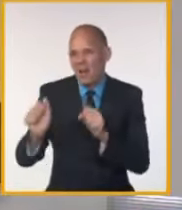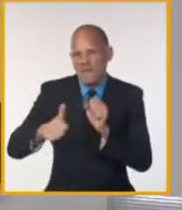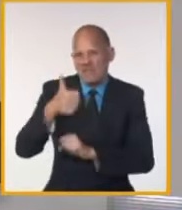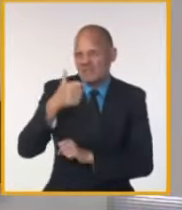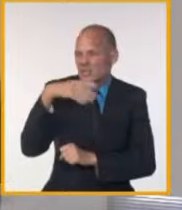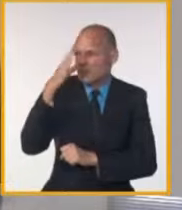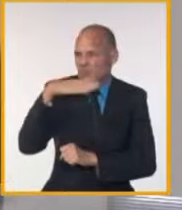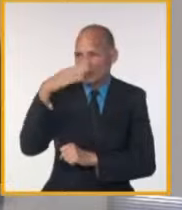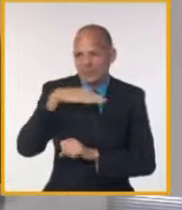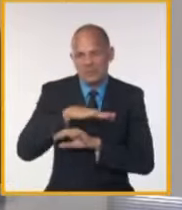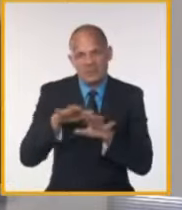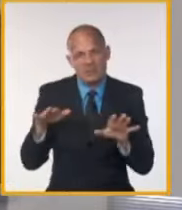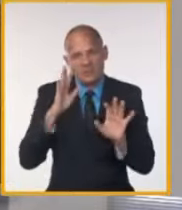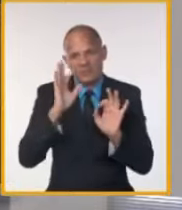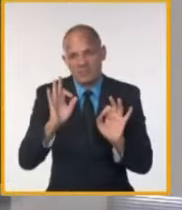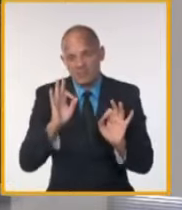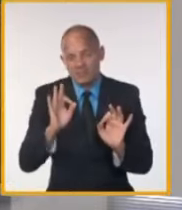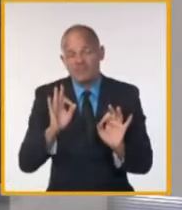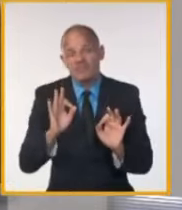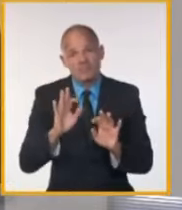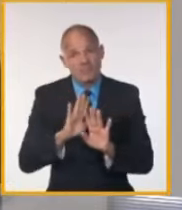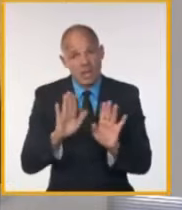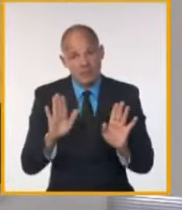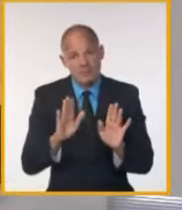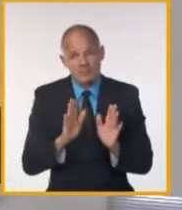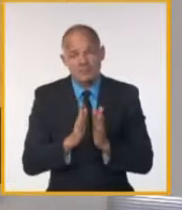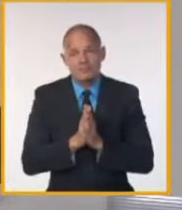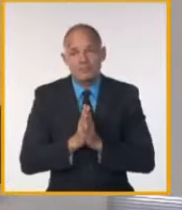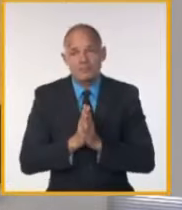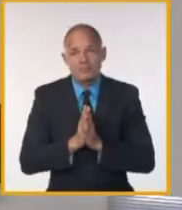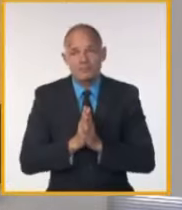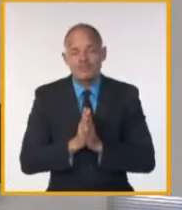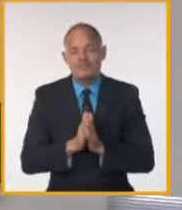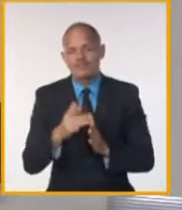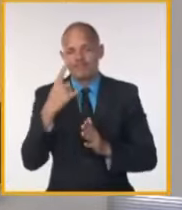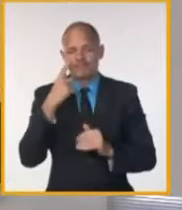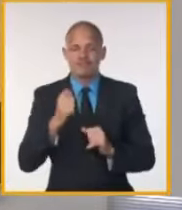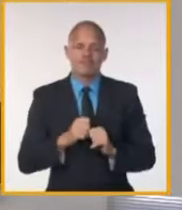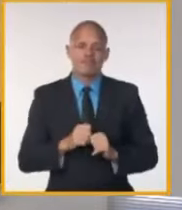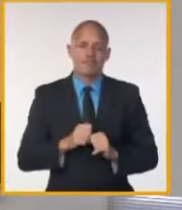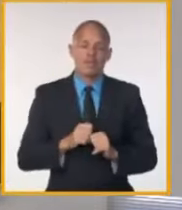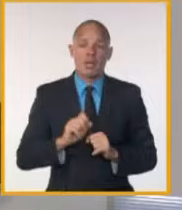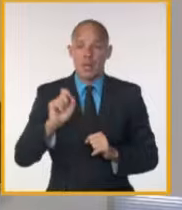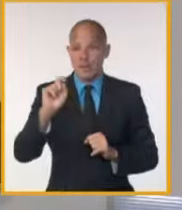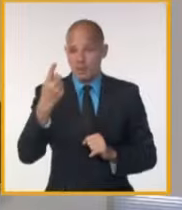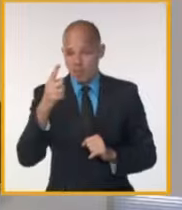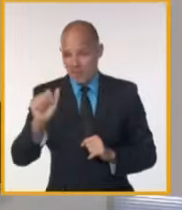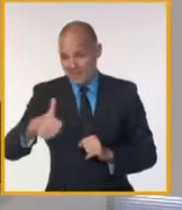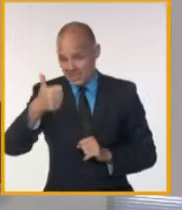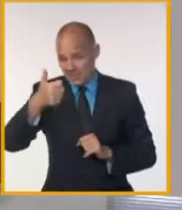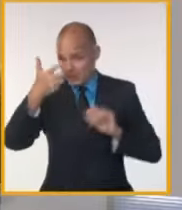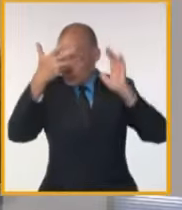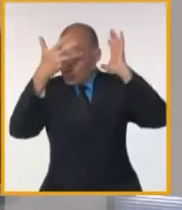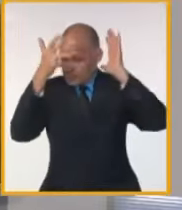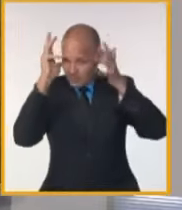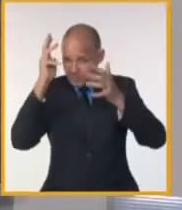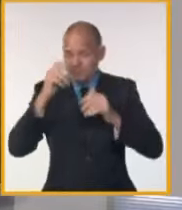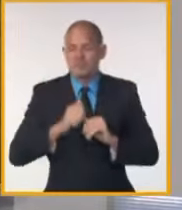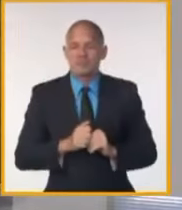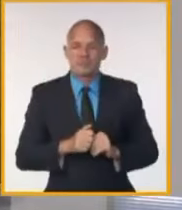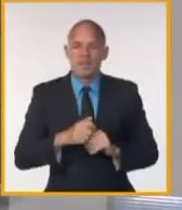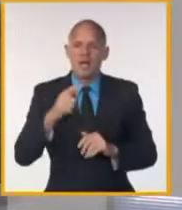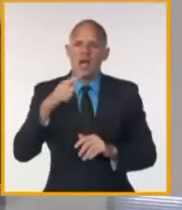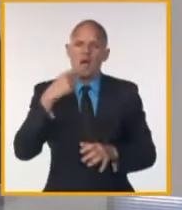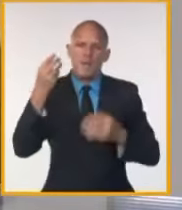la forma en que biley ha vetado primero el tema de la ley que podía ampliar vamos a decir